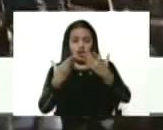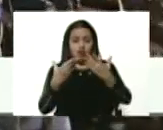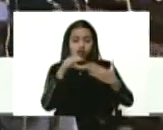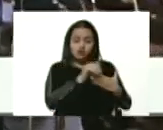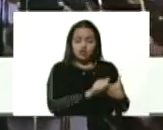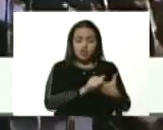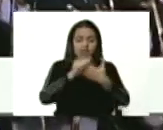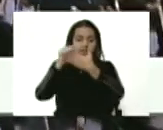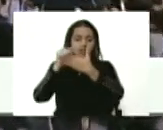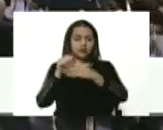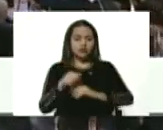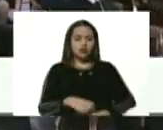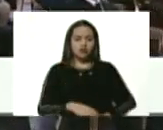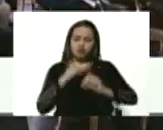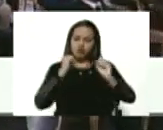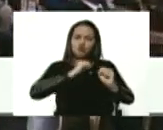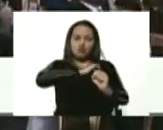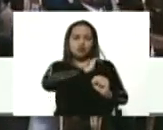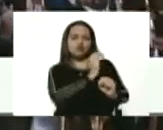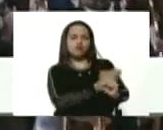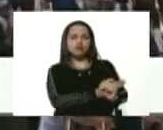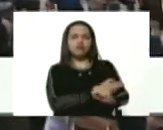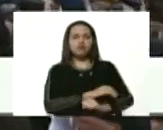liderazgo poderoso,